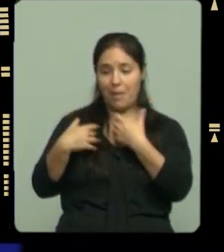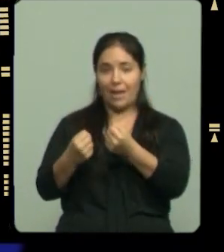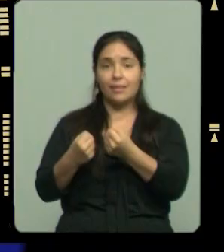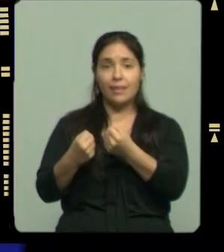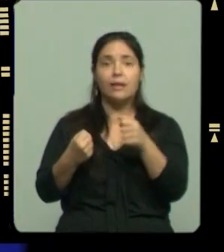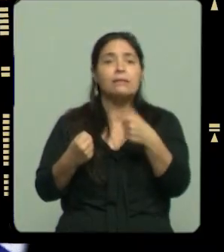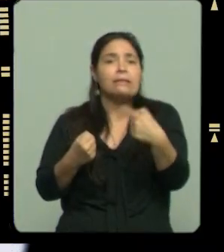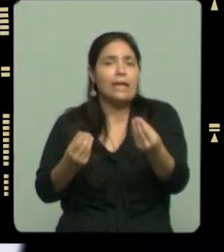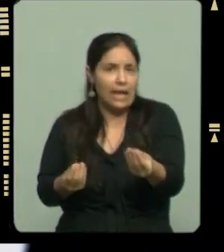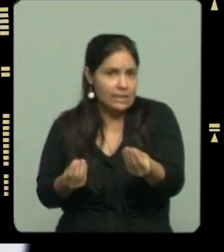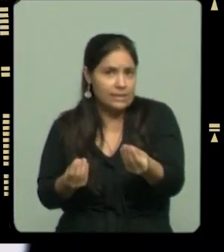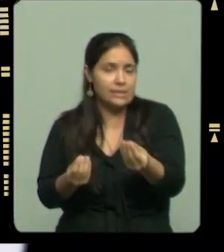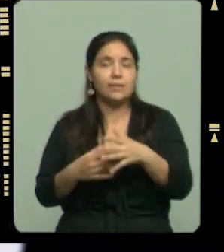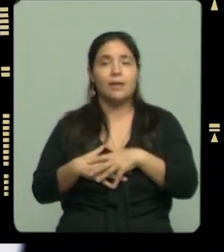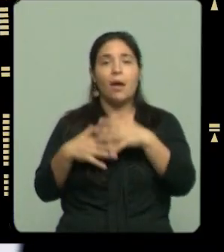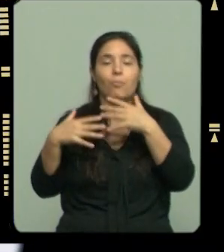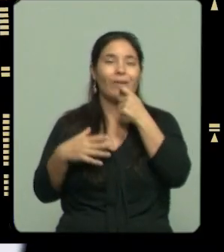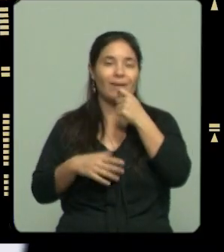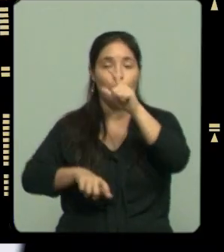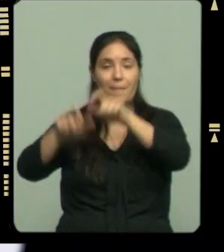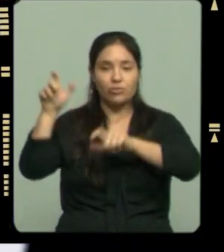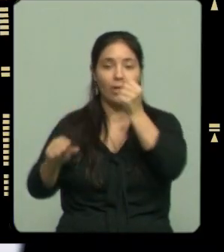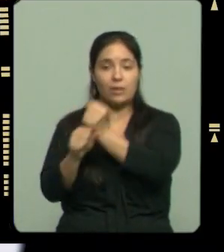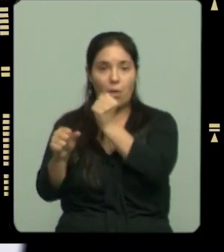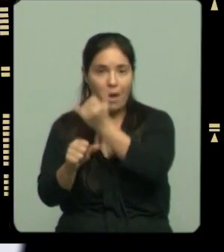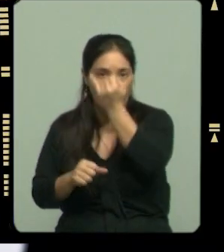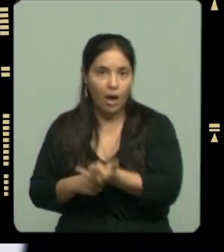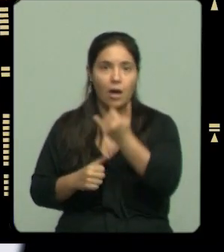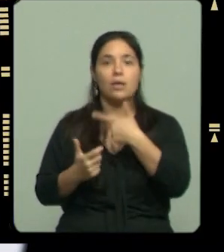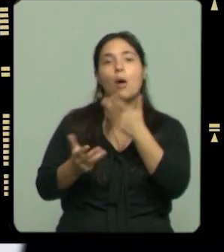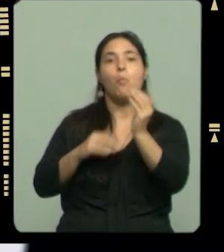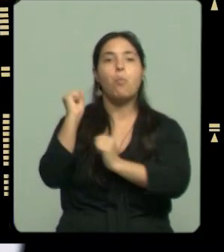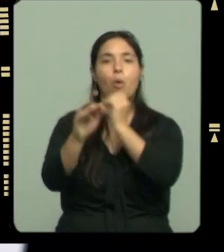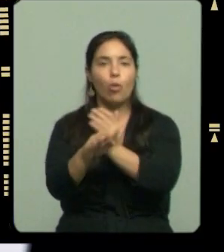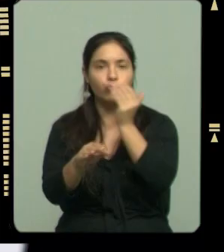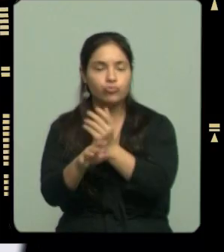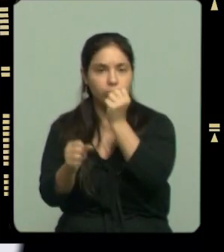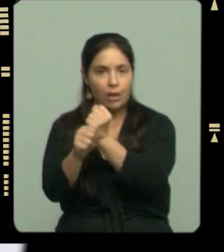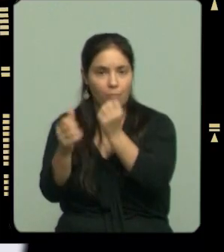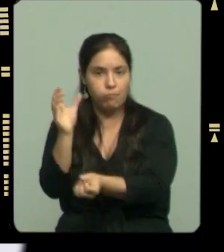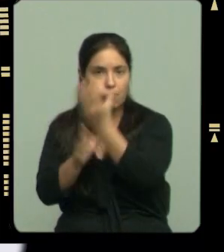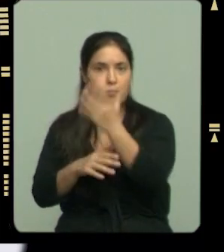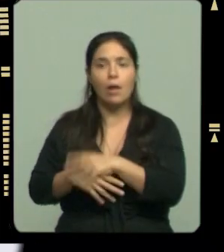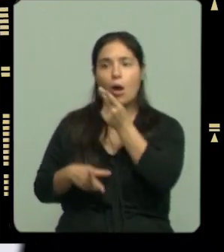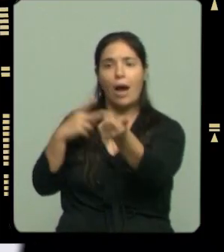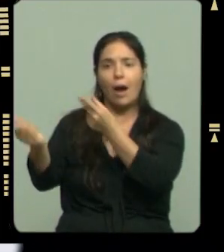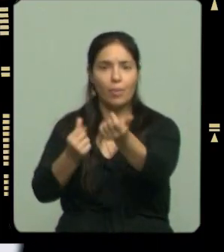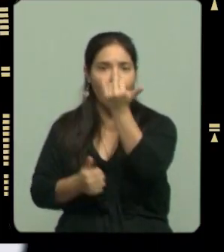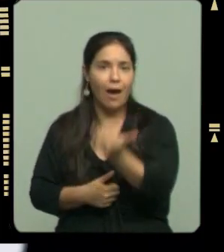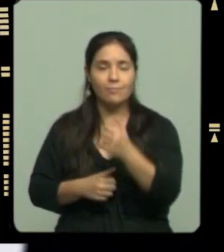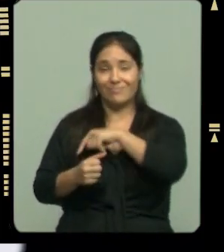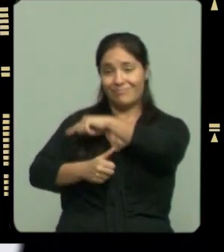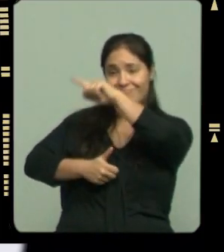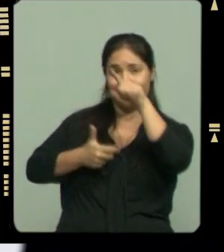persona dijeron, mira, la gente si consume, trabaja, hay producción que genera empleo, eso es bienestar. Entonces se tomó el PBI,